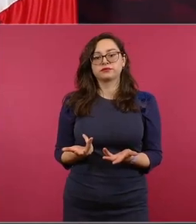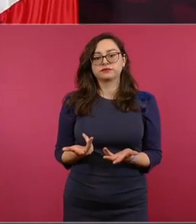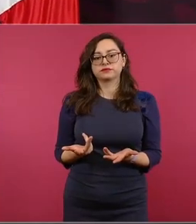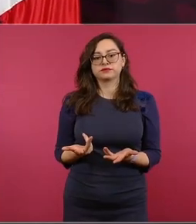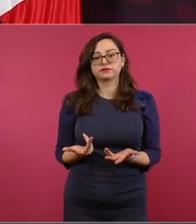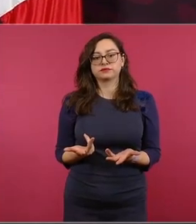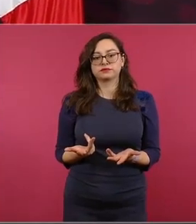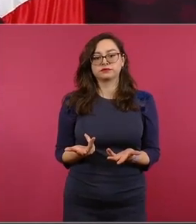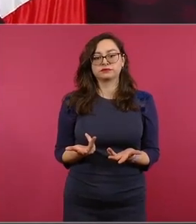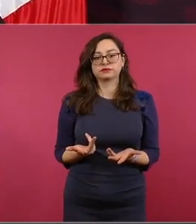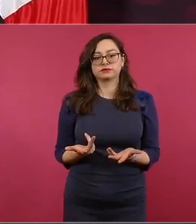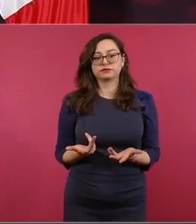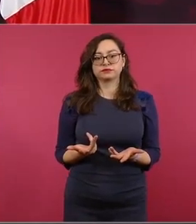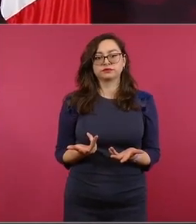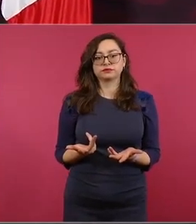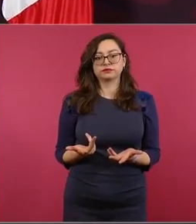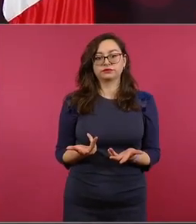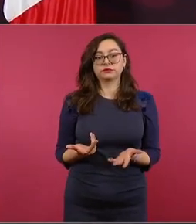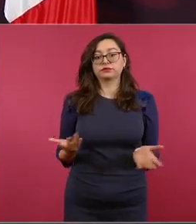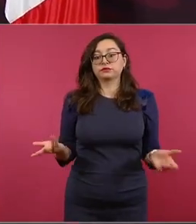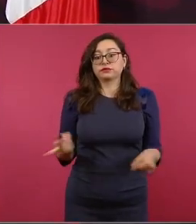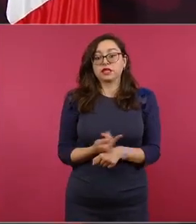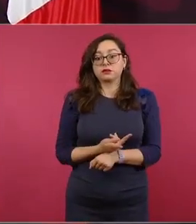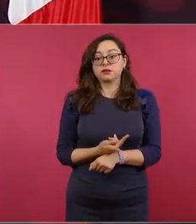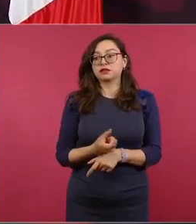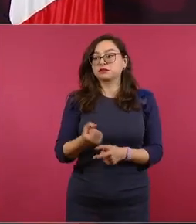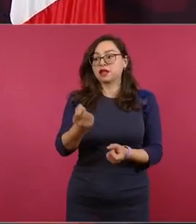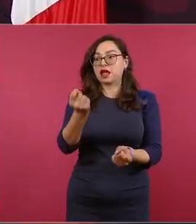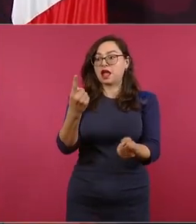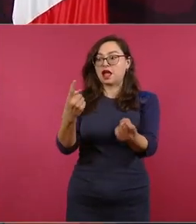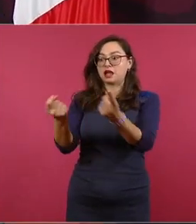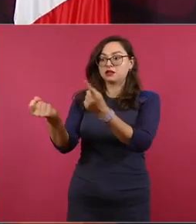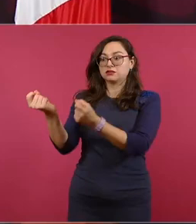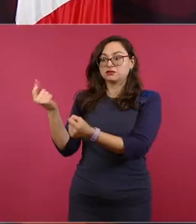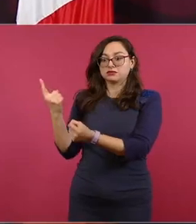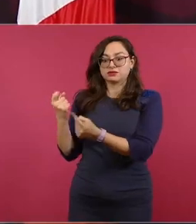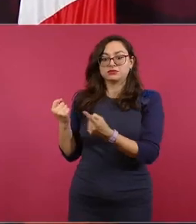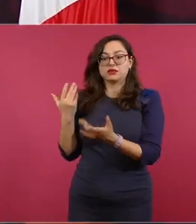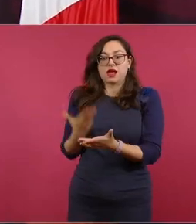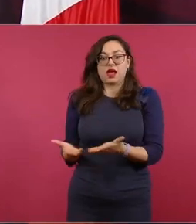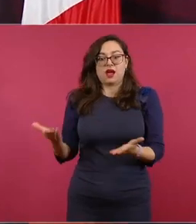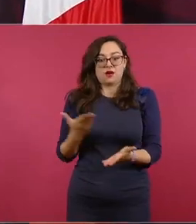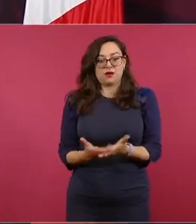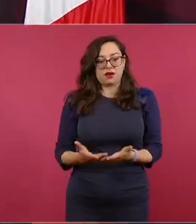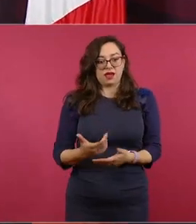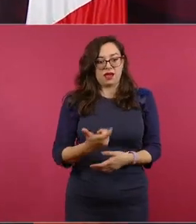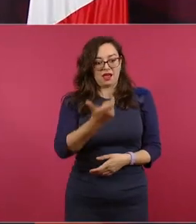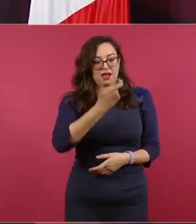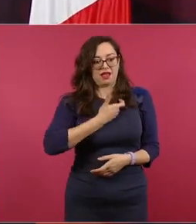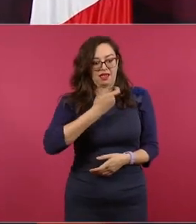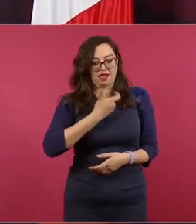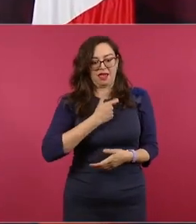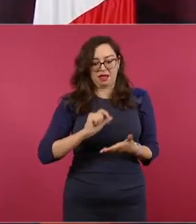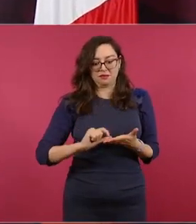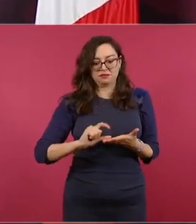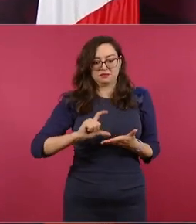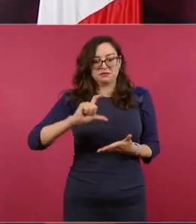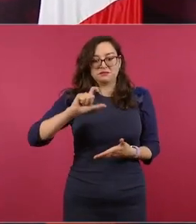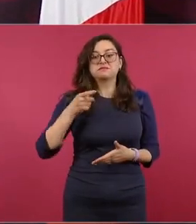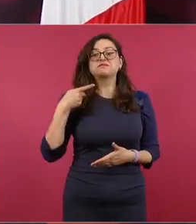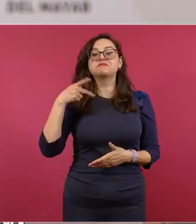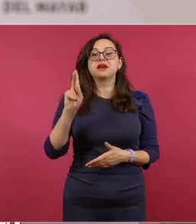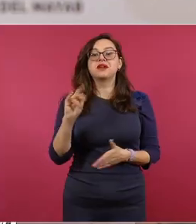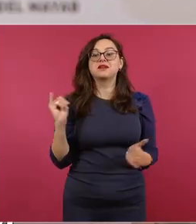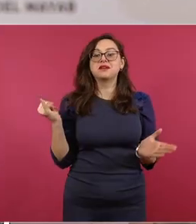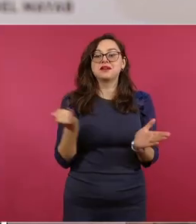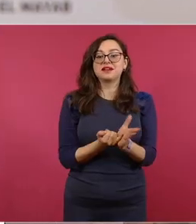subsidio para no pagar el impuesto sobre la renta. Entonces, en los últimos